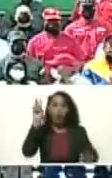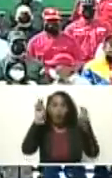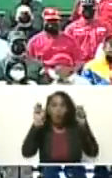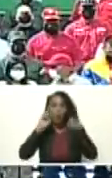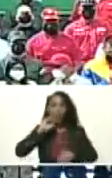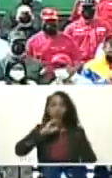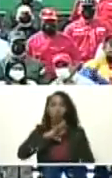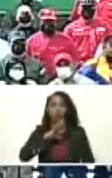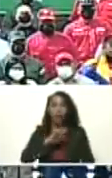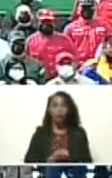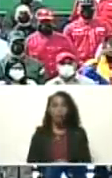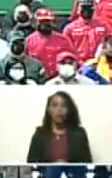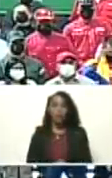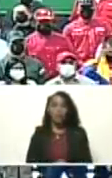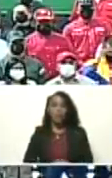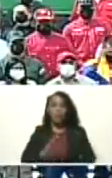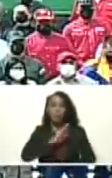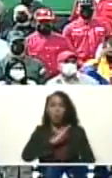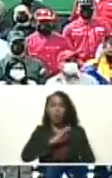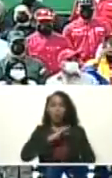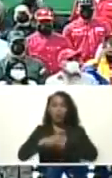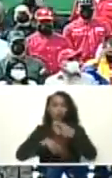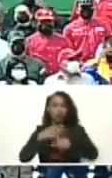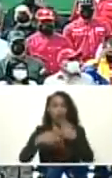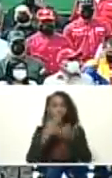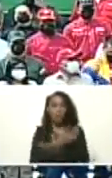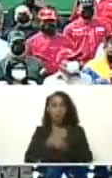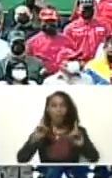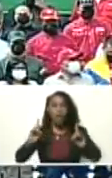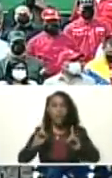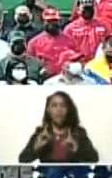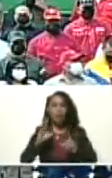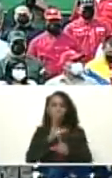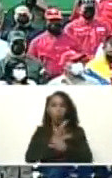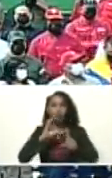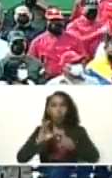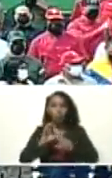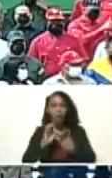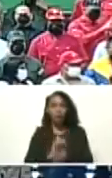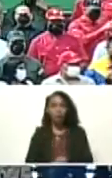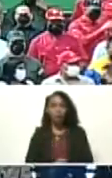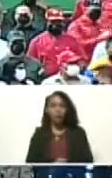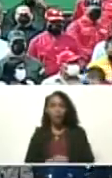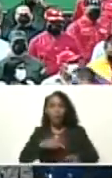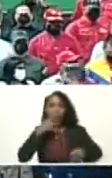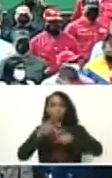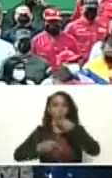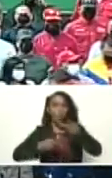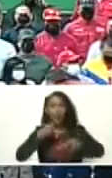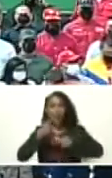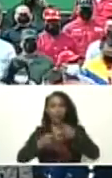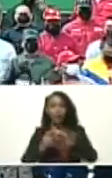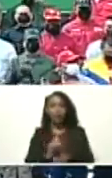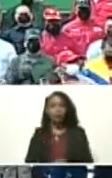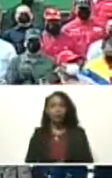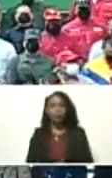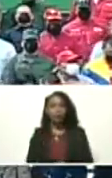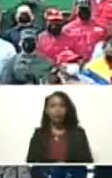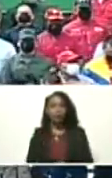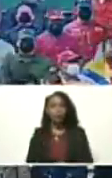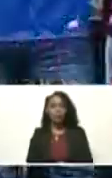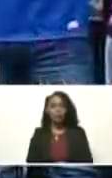historia, de su revolución democrática, cultural, política.